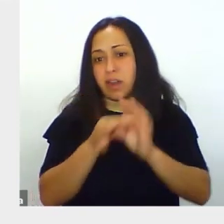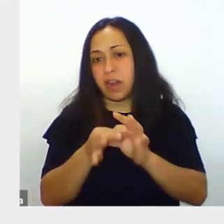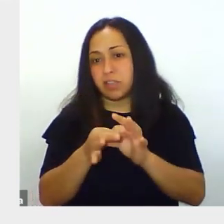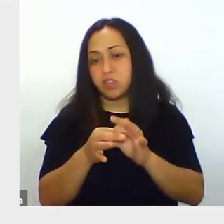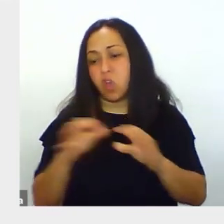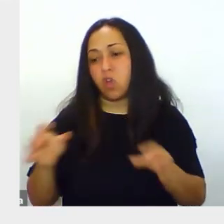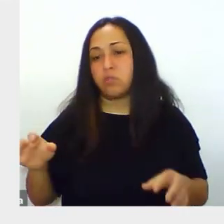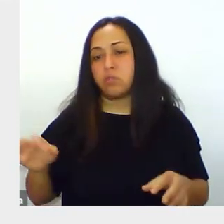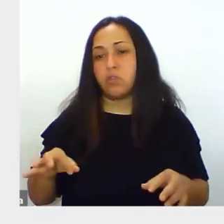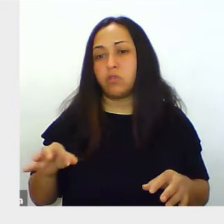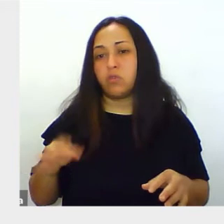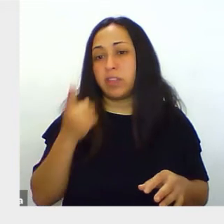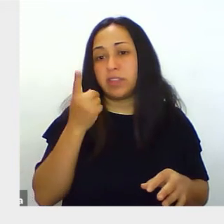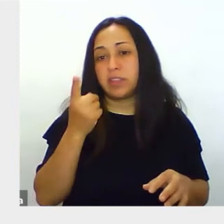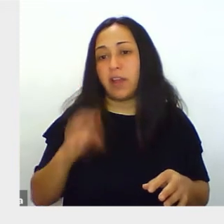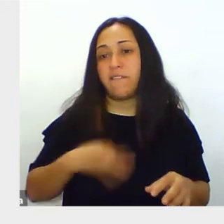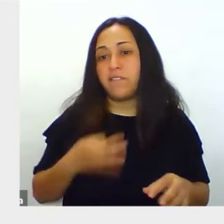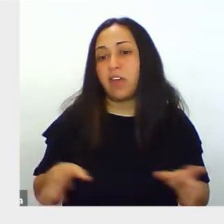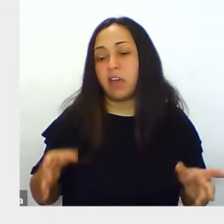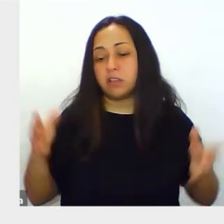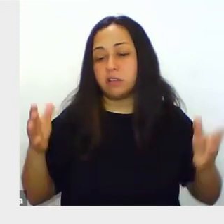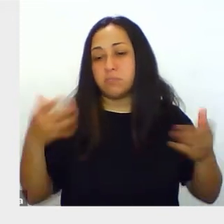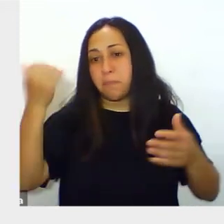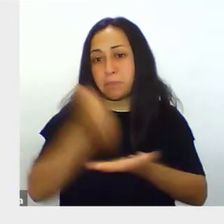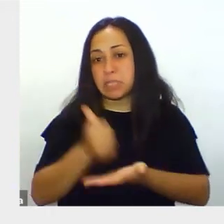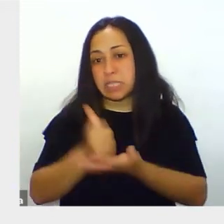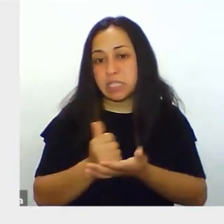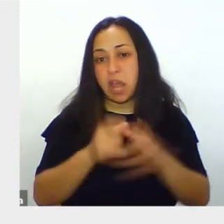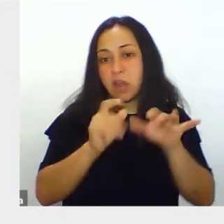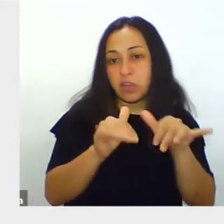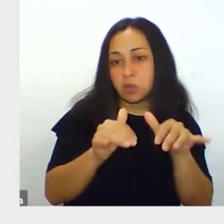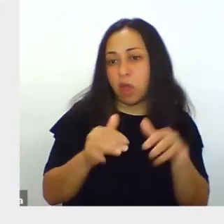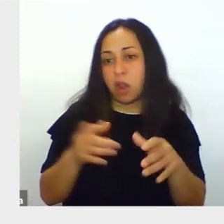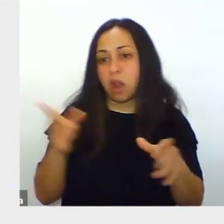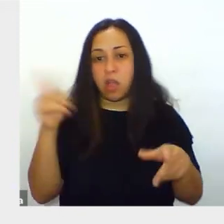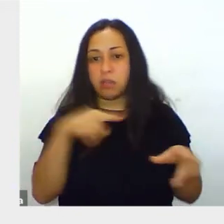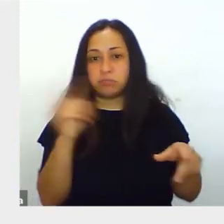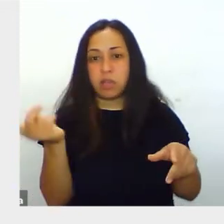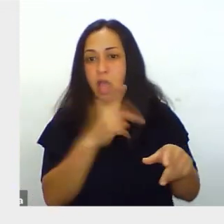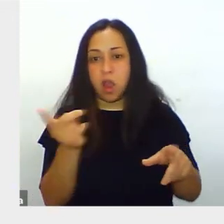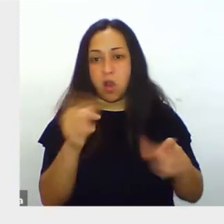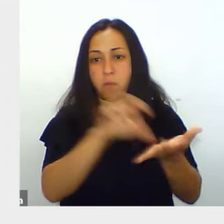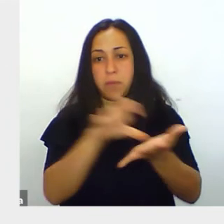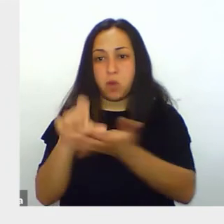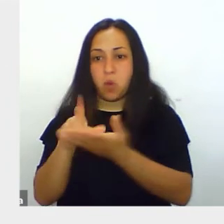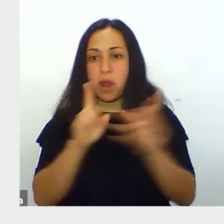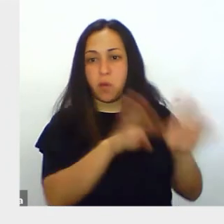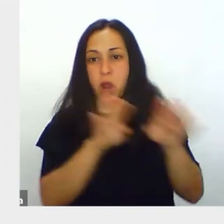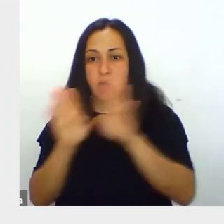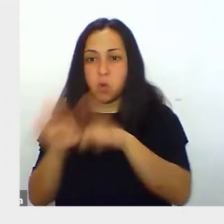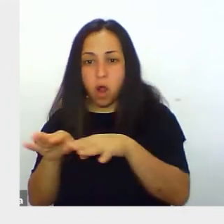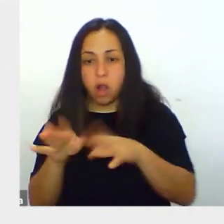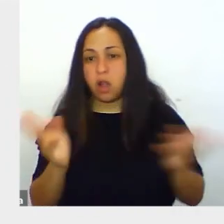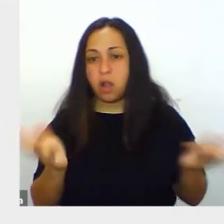vida física o presencial, vamos a decir. Ya la vida ocurre en ambos lugares, tanto en el espacio físico como en el